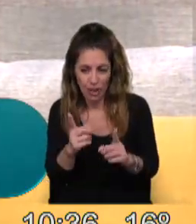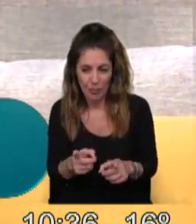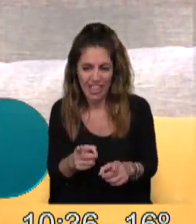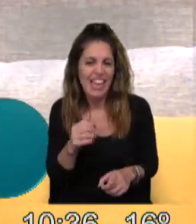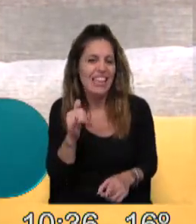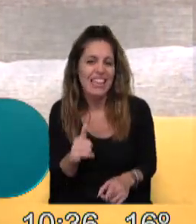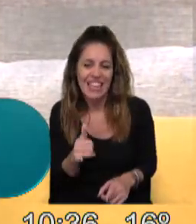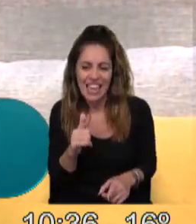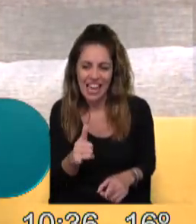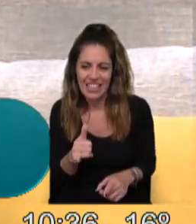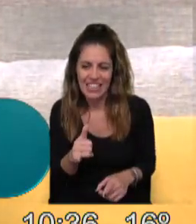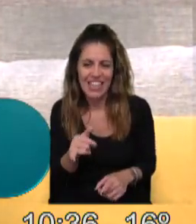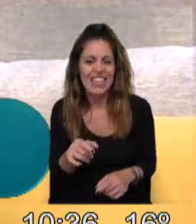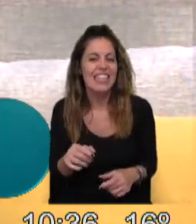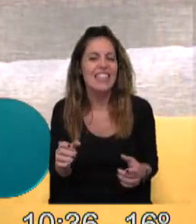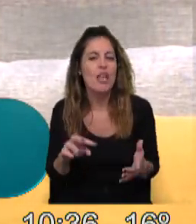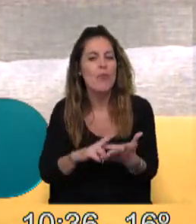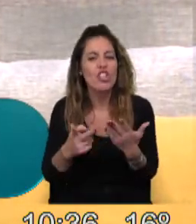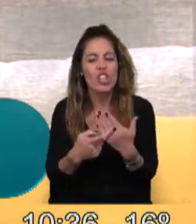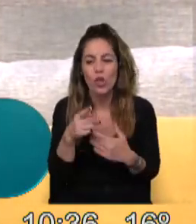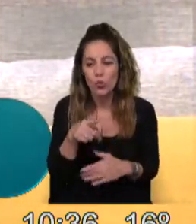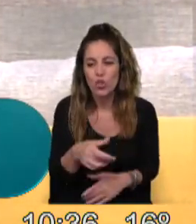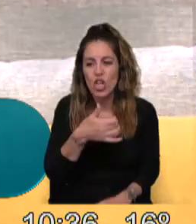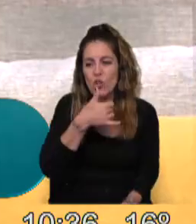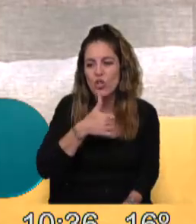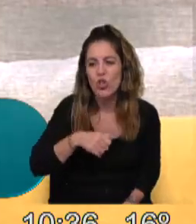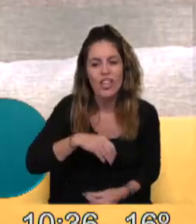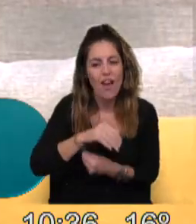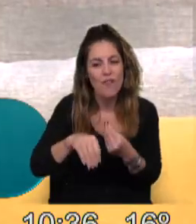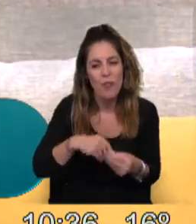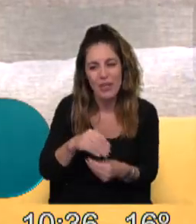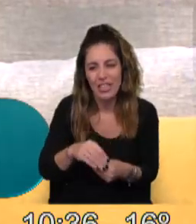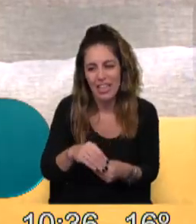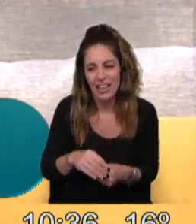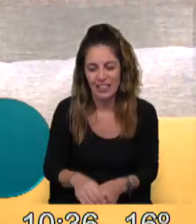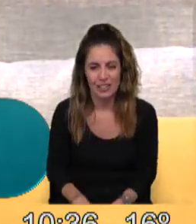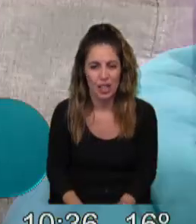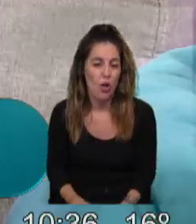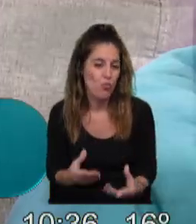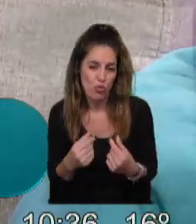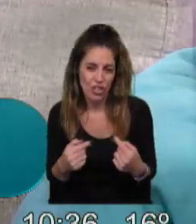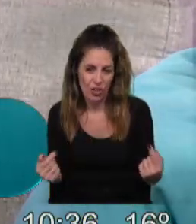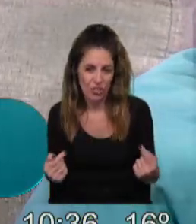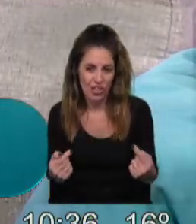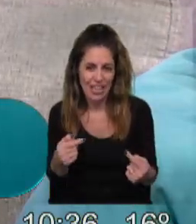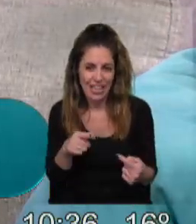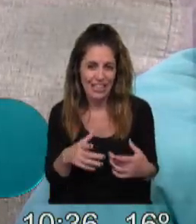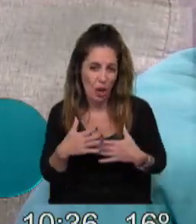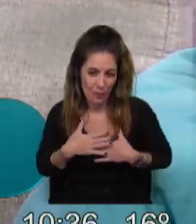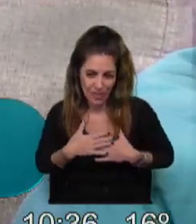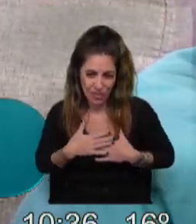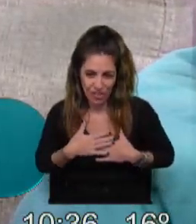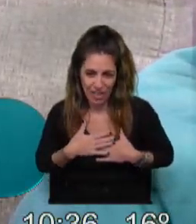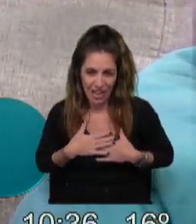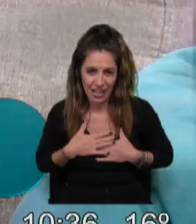hay en este emprendimiento tuyo de tu historia familiar, del otro emprendimiento del que también nos venís a hablar? Muchísimo. Esta es la parte personal, que está el surfing, que